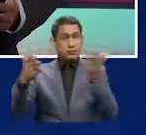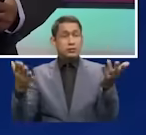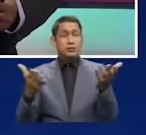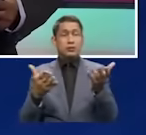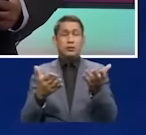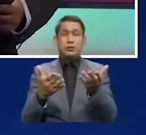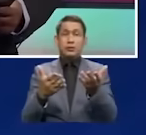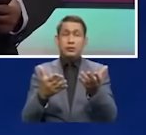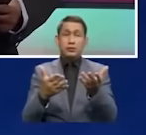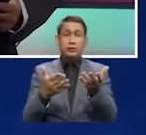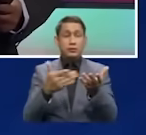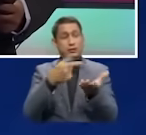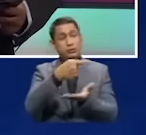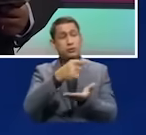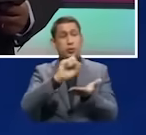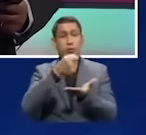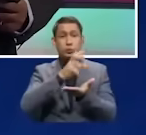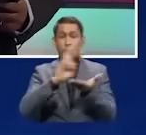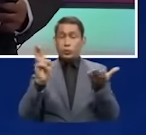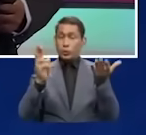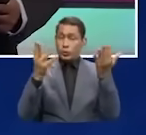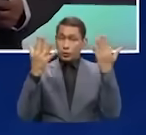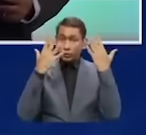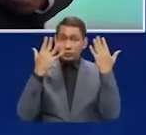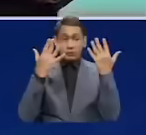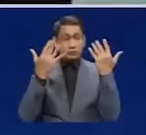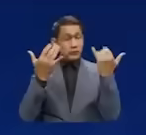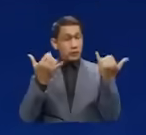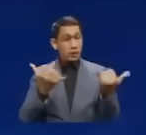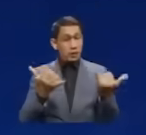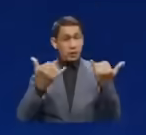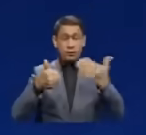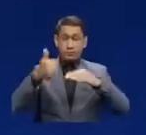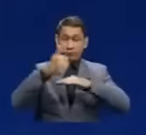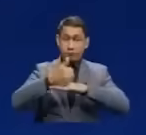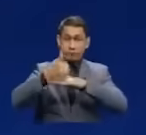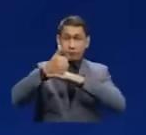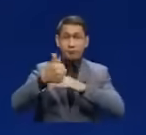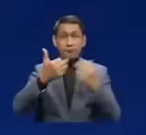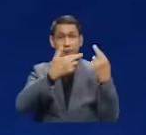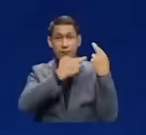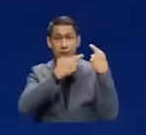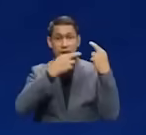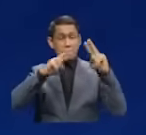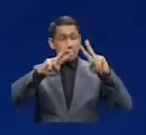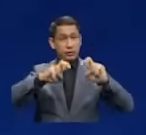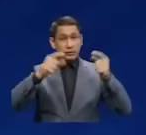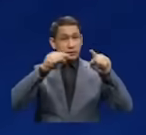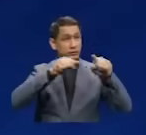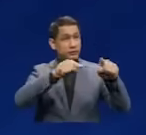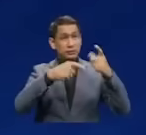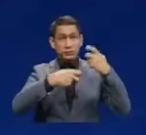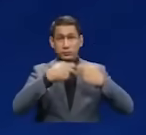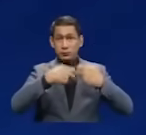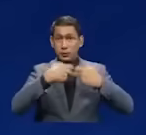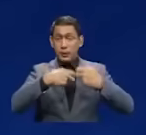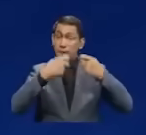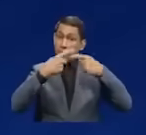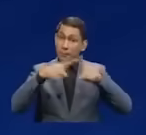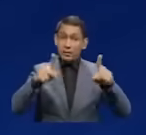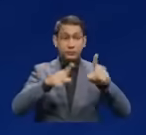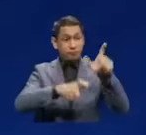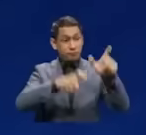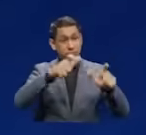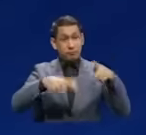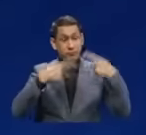tienen los agentes encargados de investigar este tipo de delitos es que lamentablemente las personas no quieren